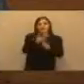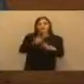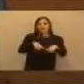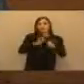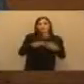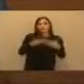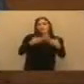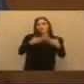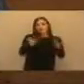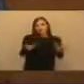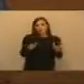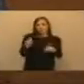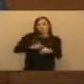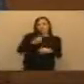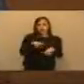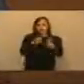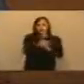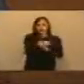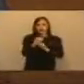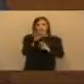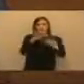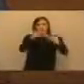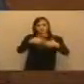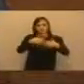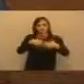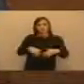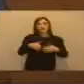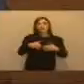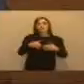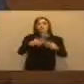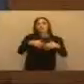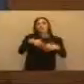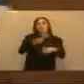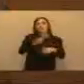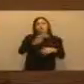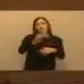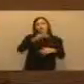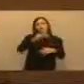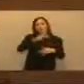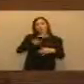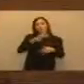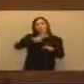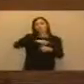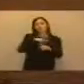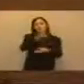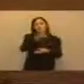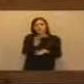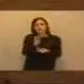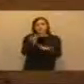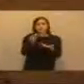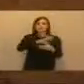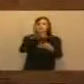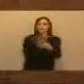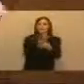oportunidad para la fábrica, para la centenaria fábrica de Trubia, que entendemos que debe de propiciar poner fin a ese expediente de